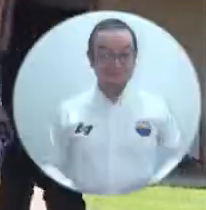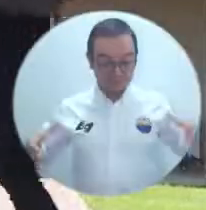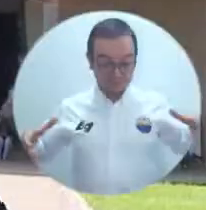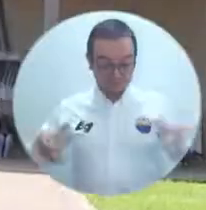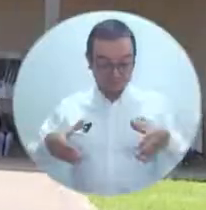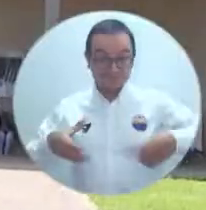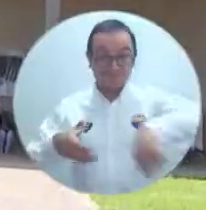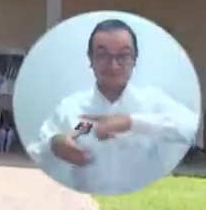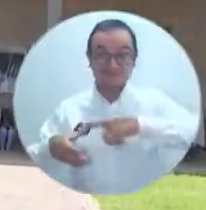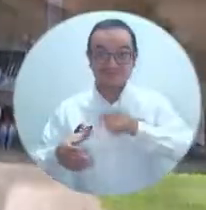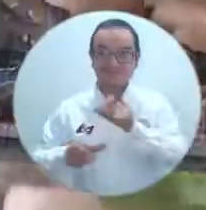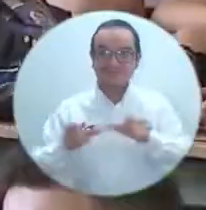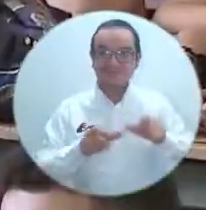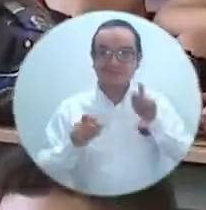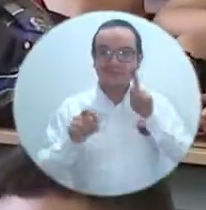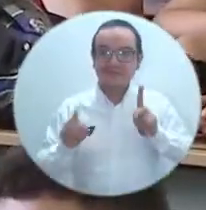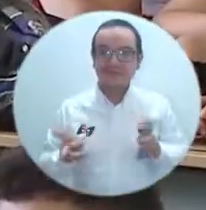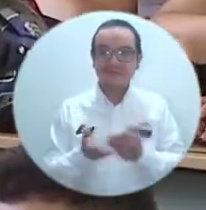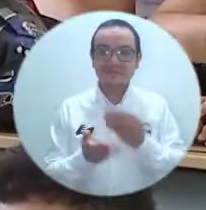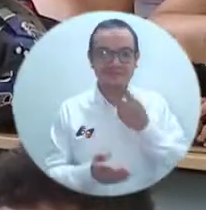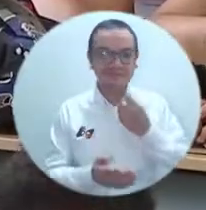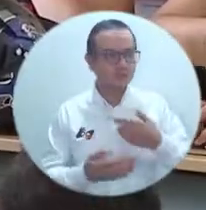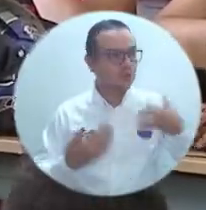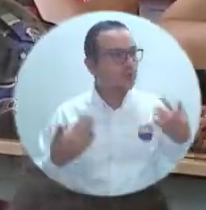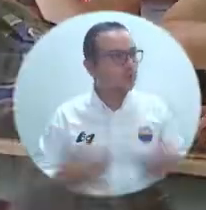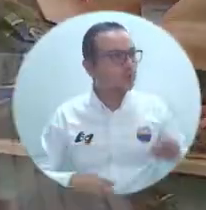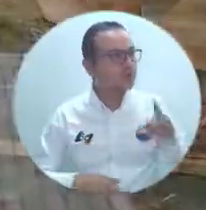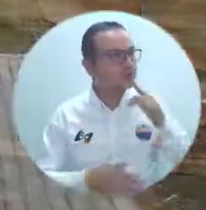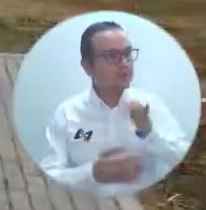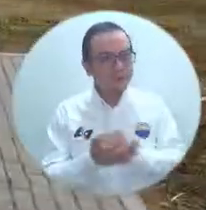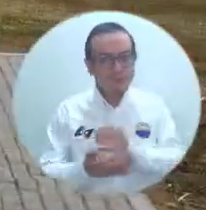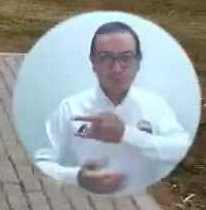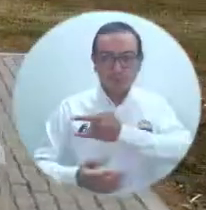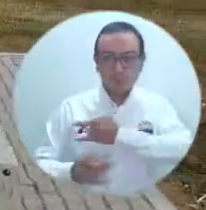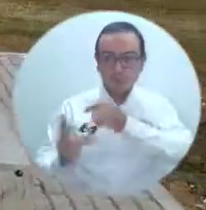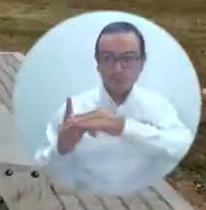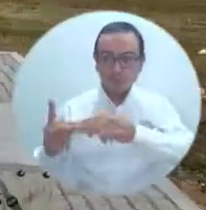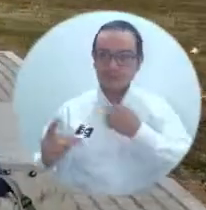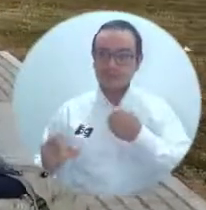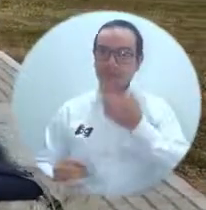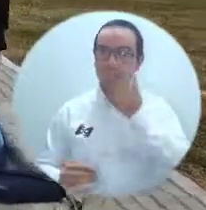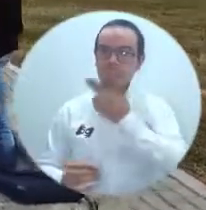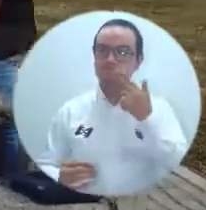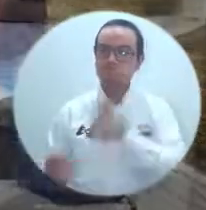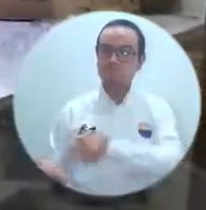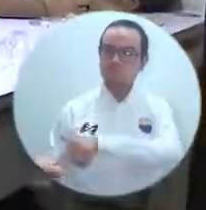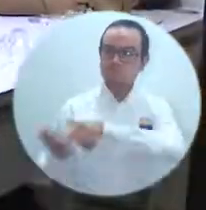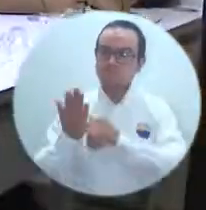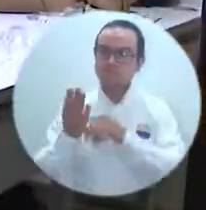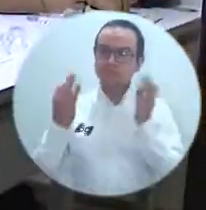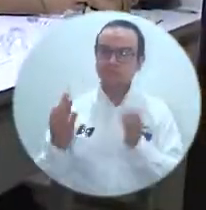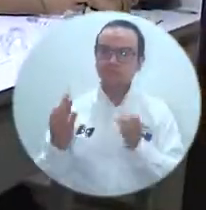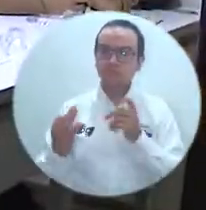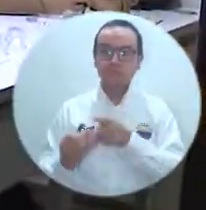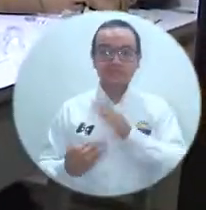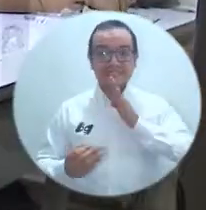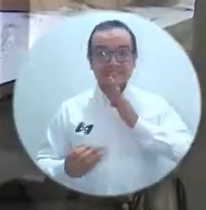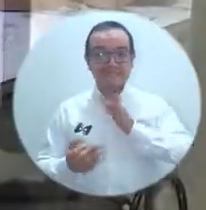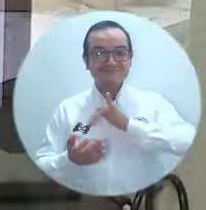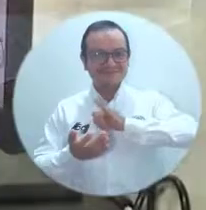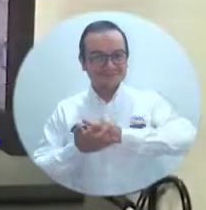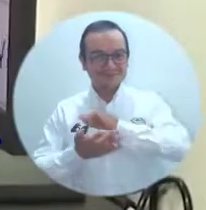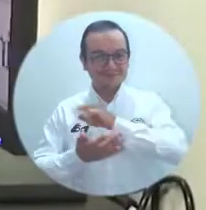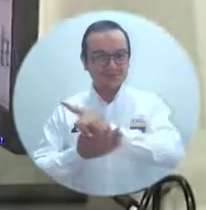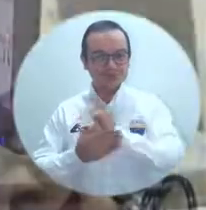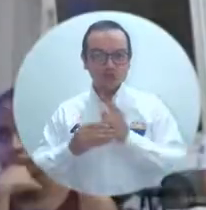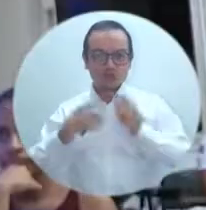El cuerpo estudiantil de la Universidad del Magdalena exalta que su alma mater continúa evidenciando el compromiso institucional que ha caracterizado el